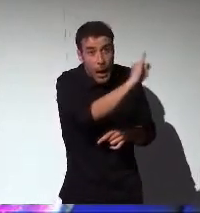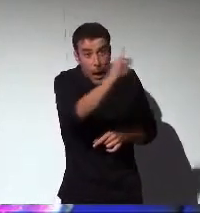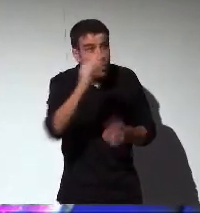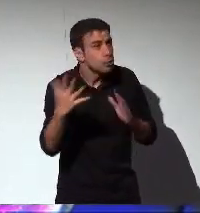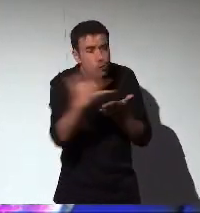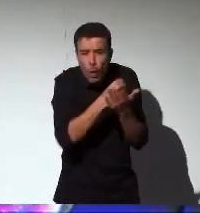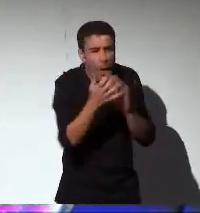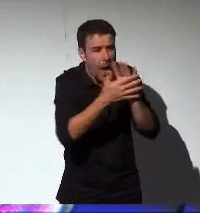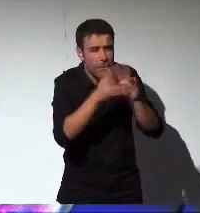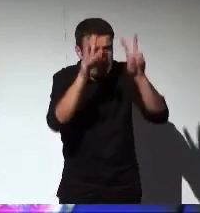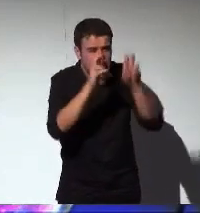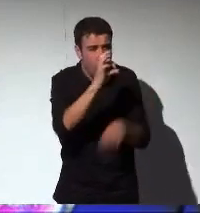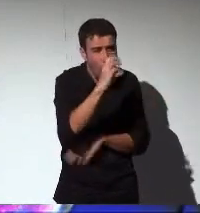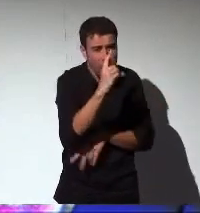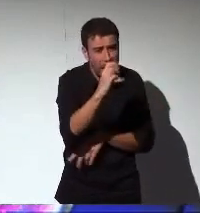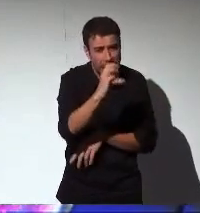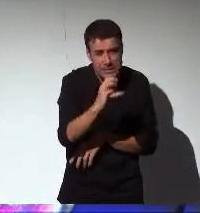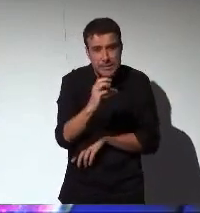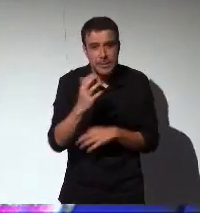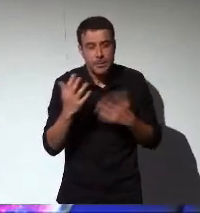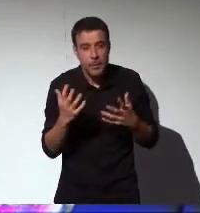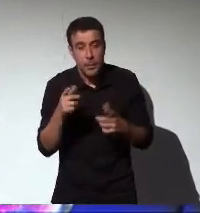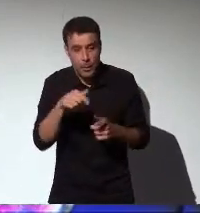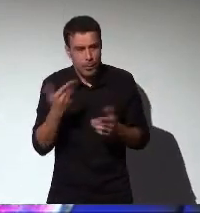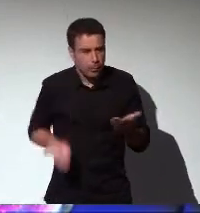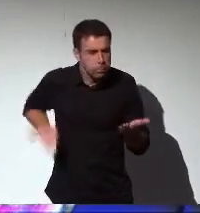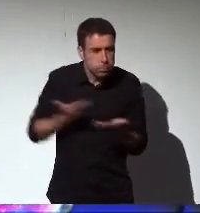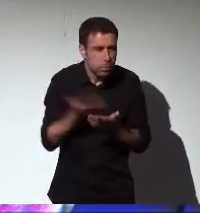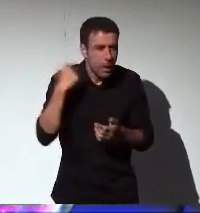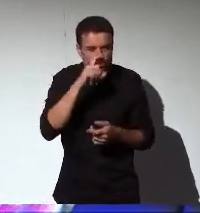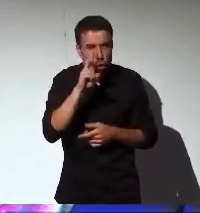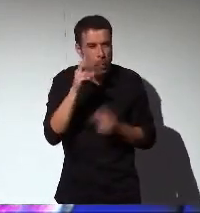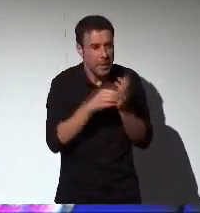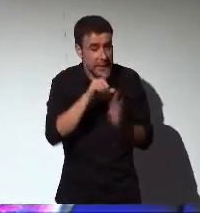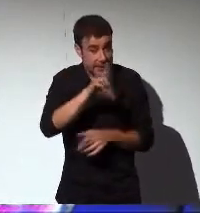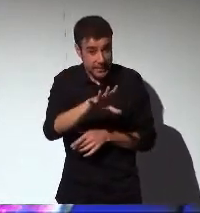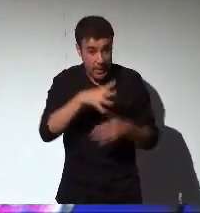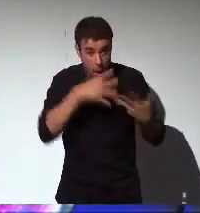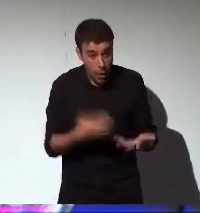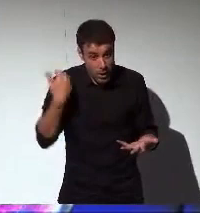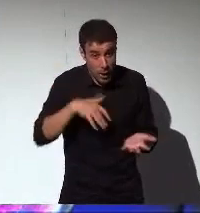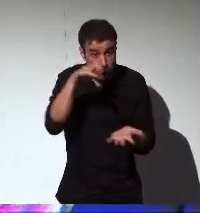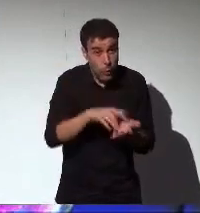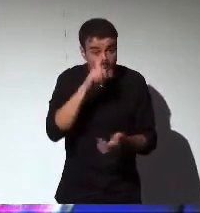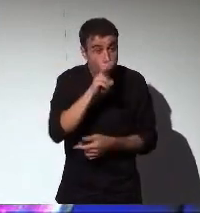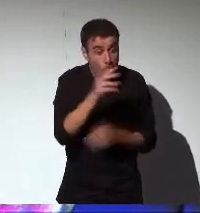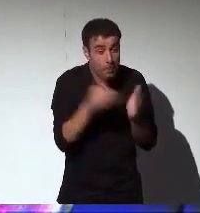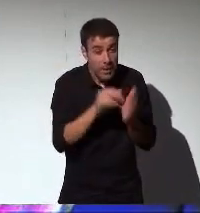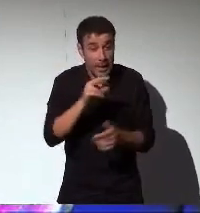ODS, pero esto que se propuso en 2015, estamos en 2023